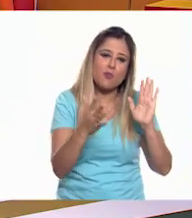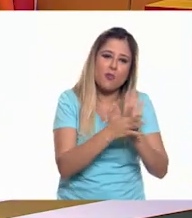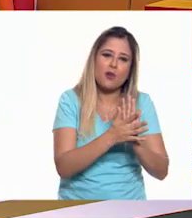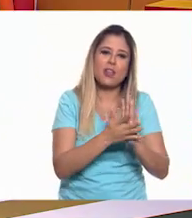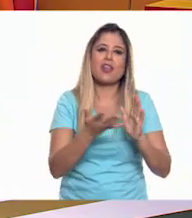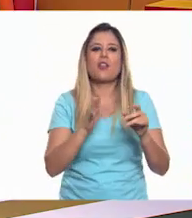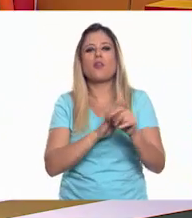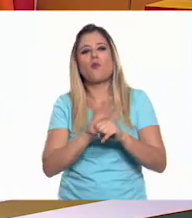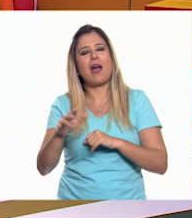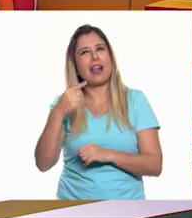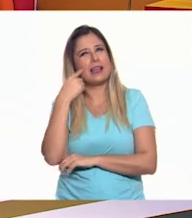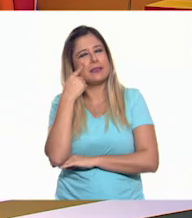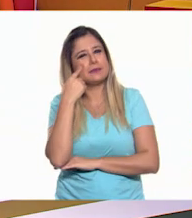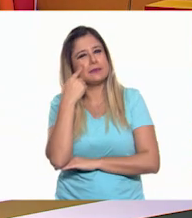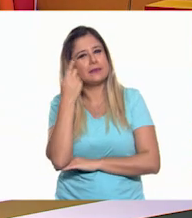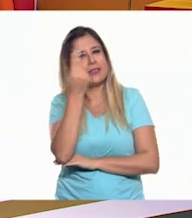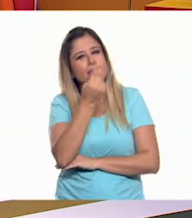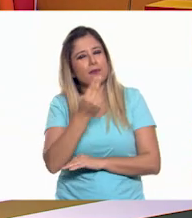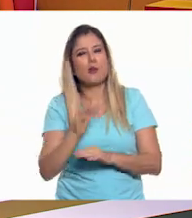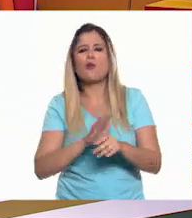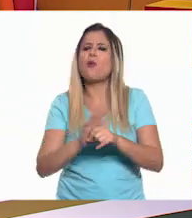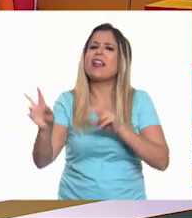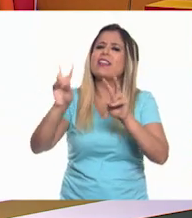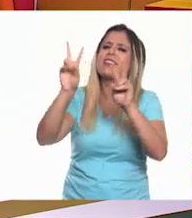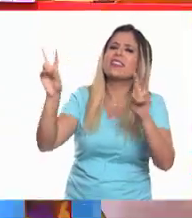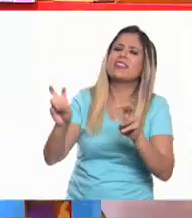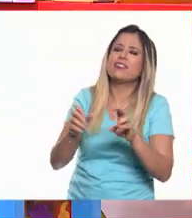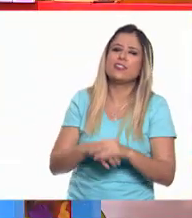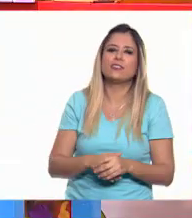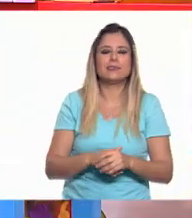debe de ser muy vistoso. ¿Cómo va a ser tu título?